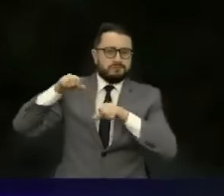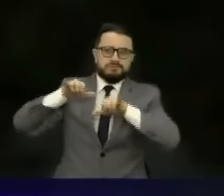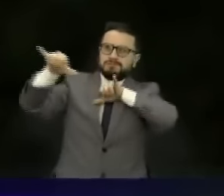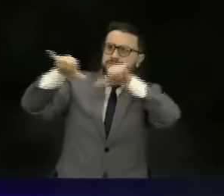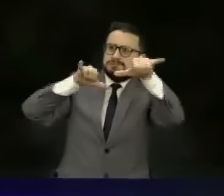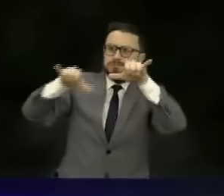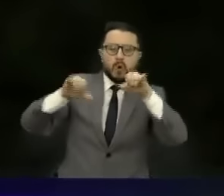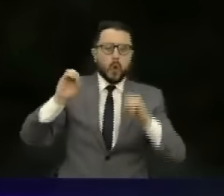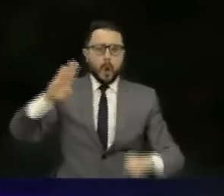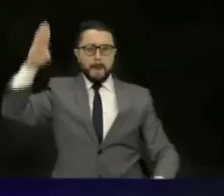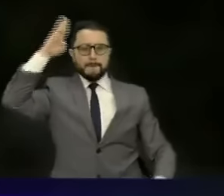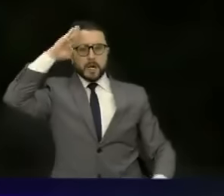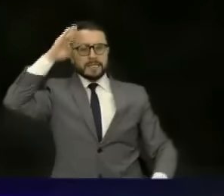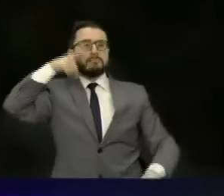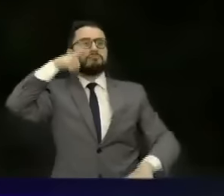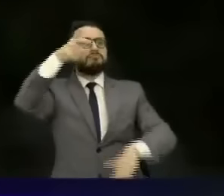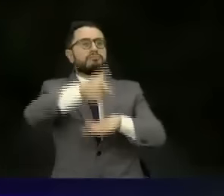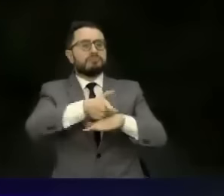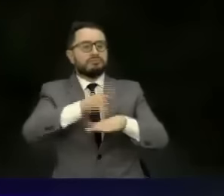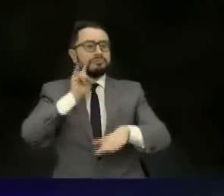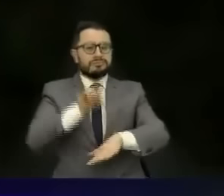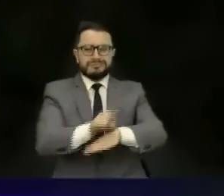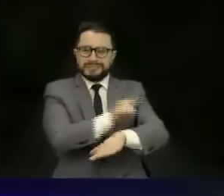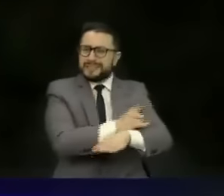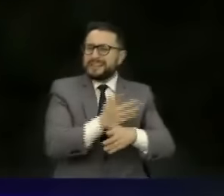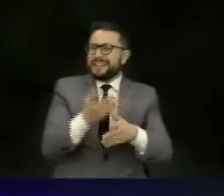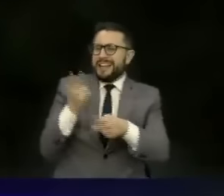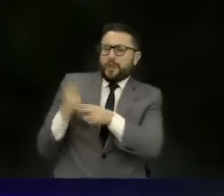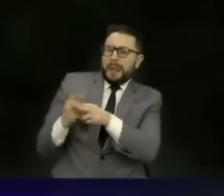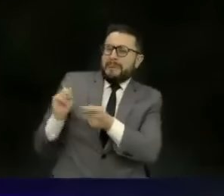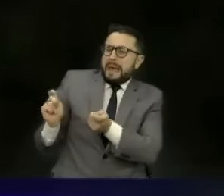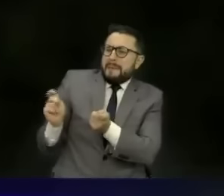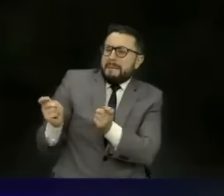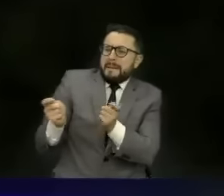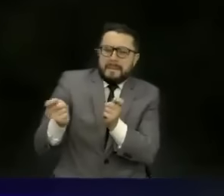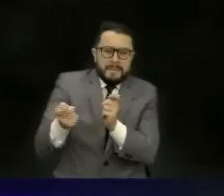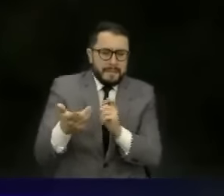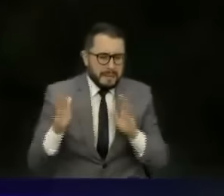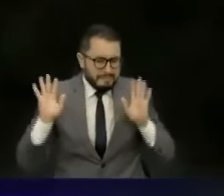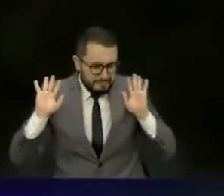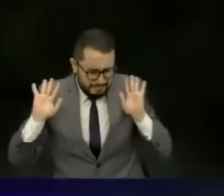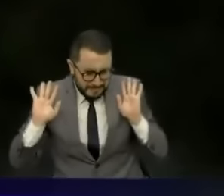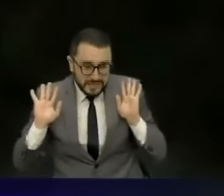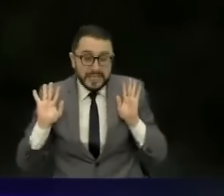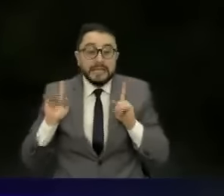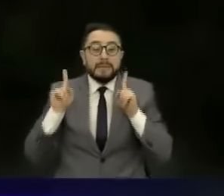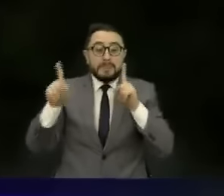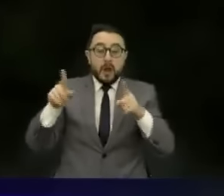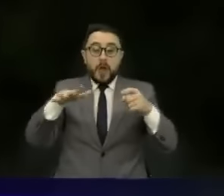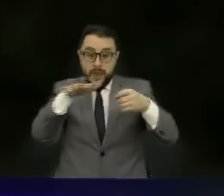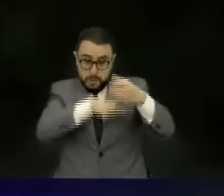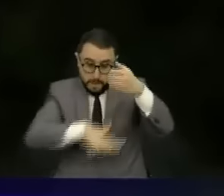hoy? La gente, decíamos antes, los nombres cambian, eso es lo de menos. La base misma de la fuerza